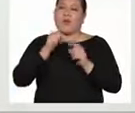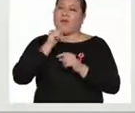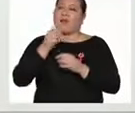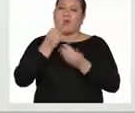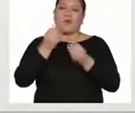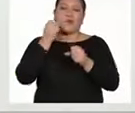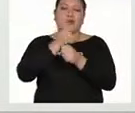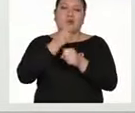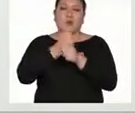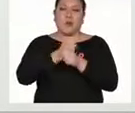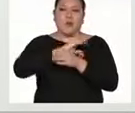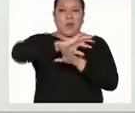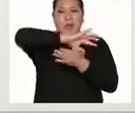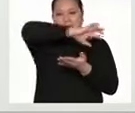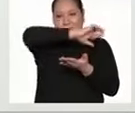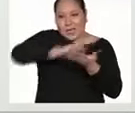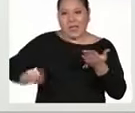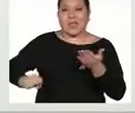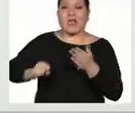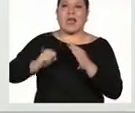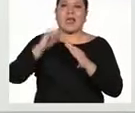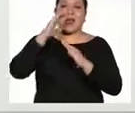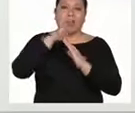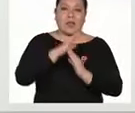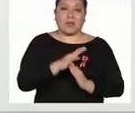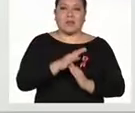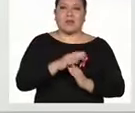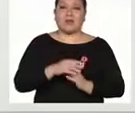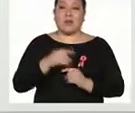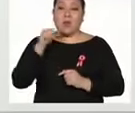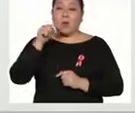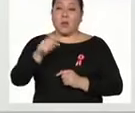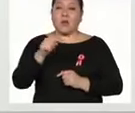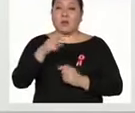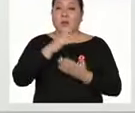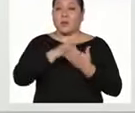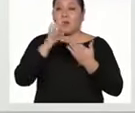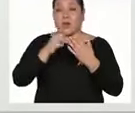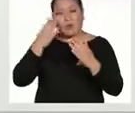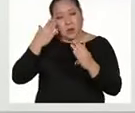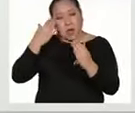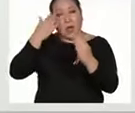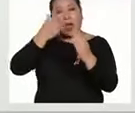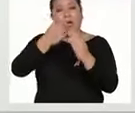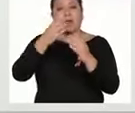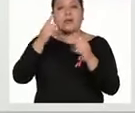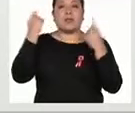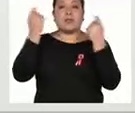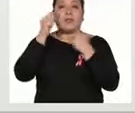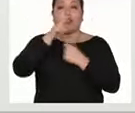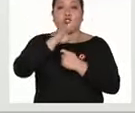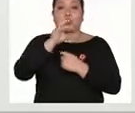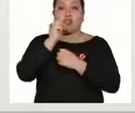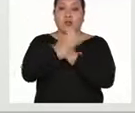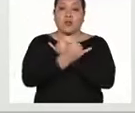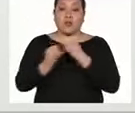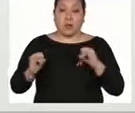discriminación. Como parte del proyecto al Bicentenario, se está teniendo mucho en cuenta algo